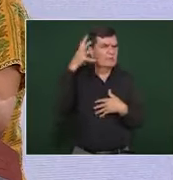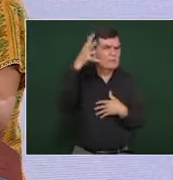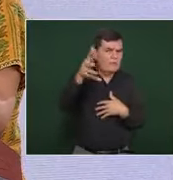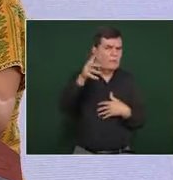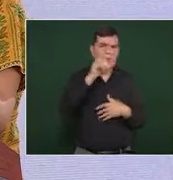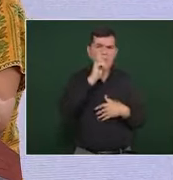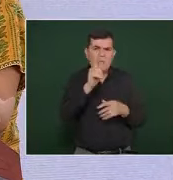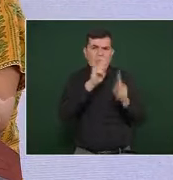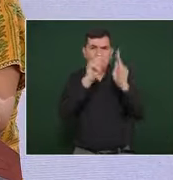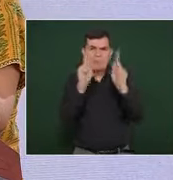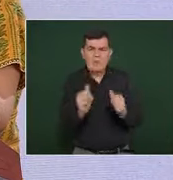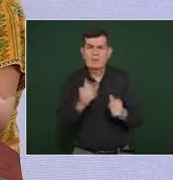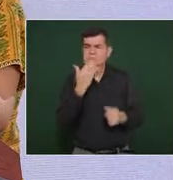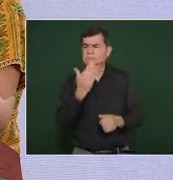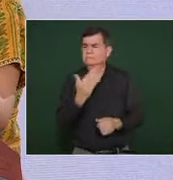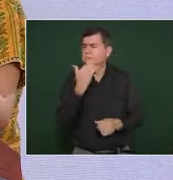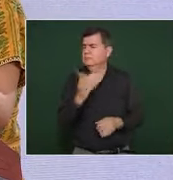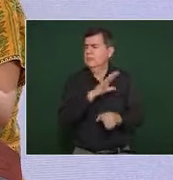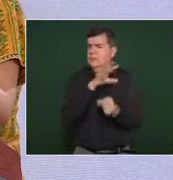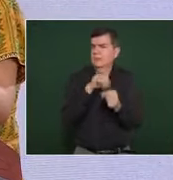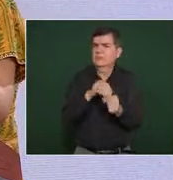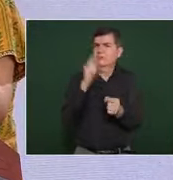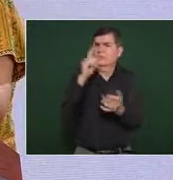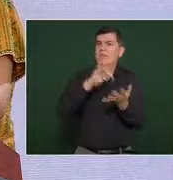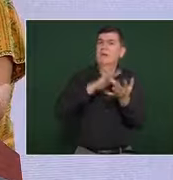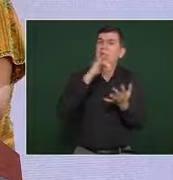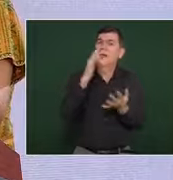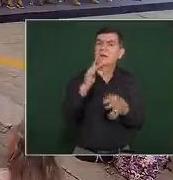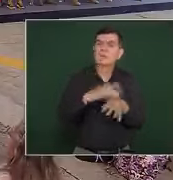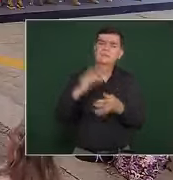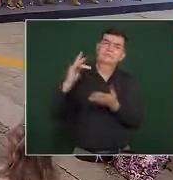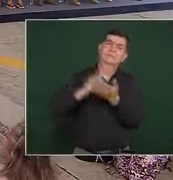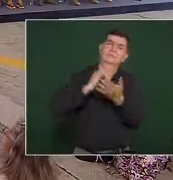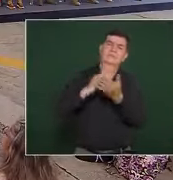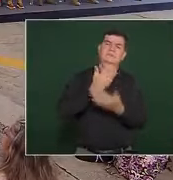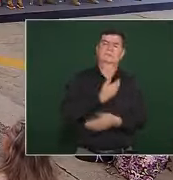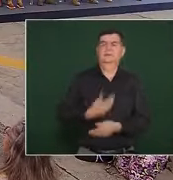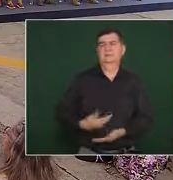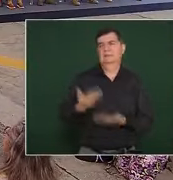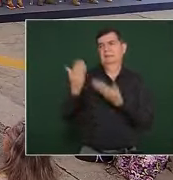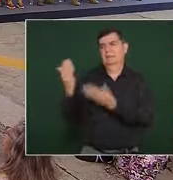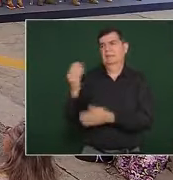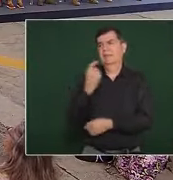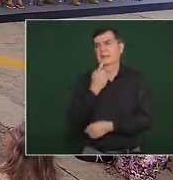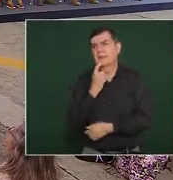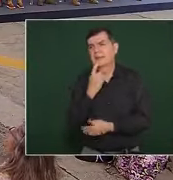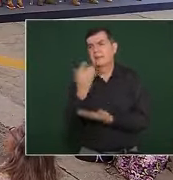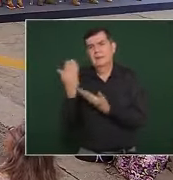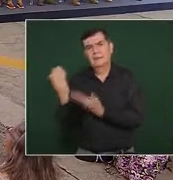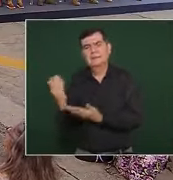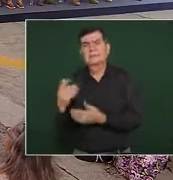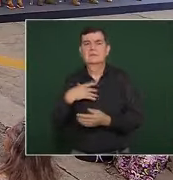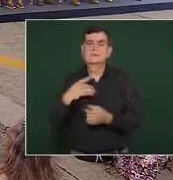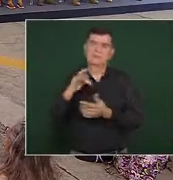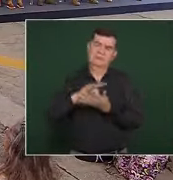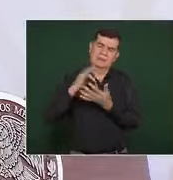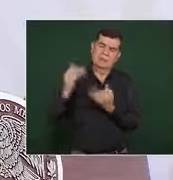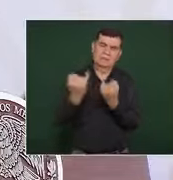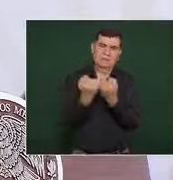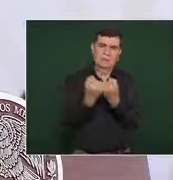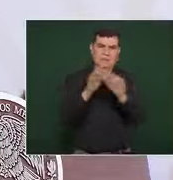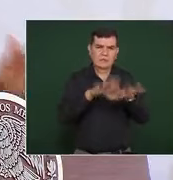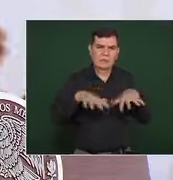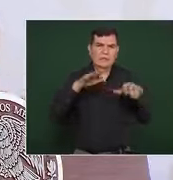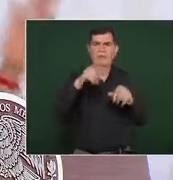paz y de bienestar, todo pues gracias al apoyo de nuestro presidente Andrés Manuel López Obrador, por supuesto del